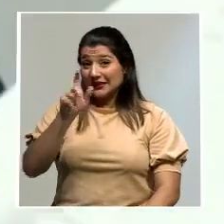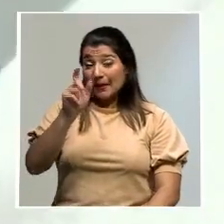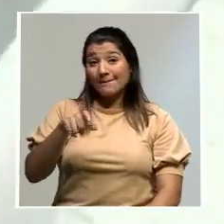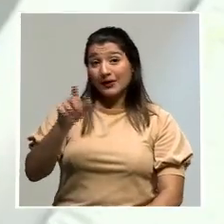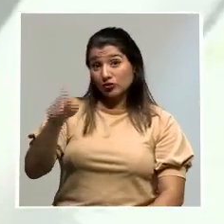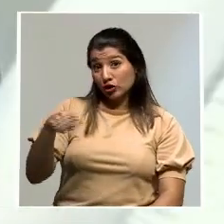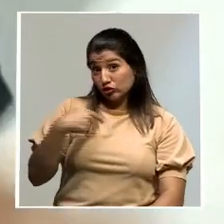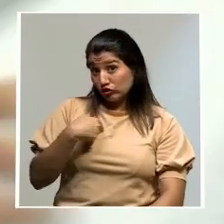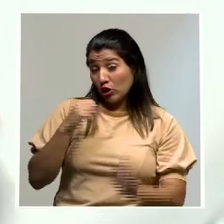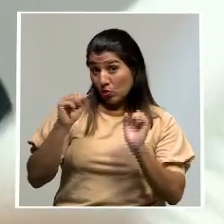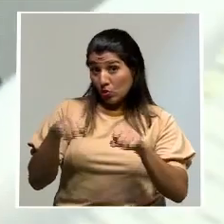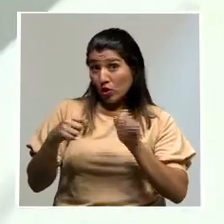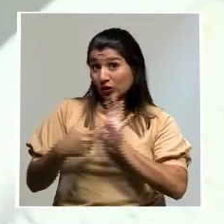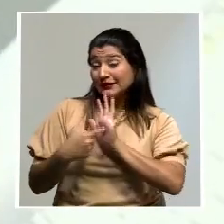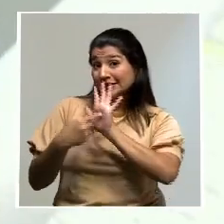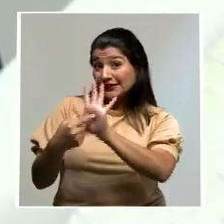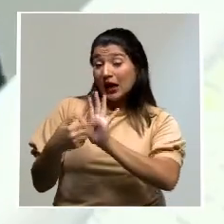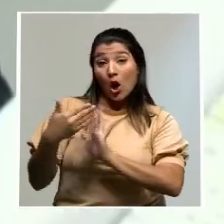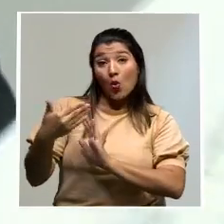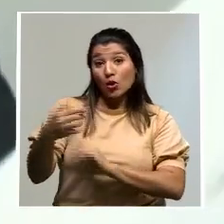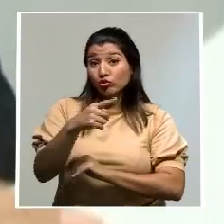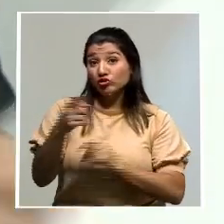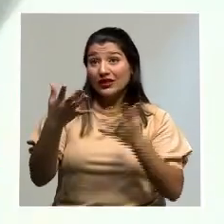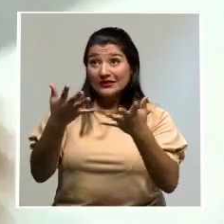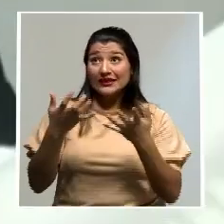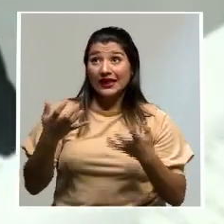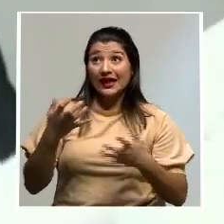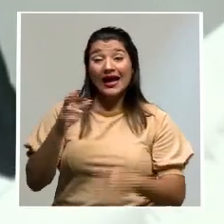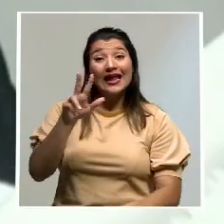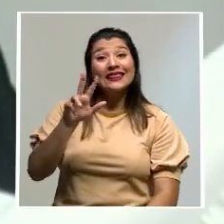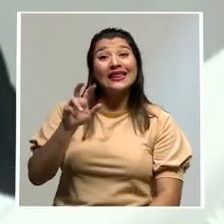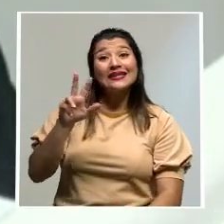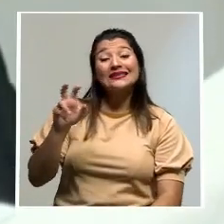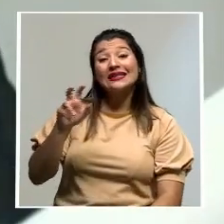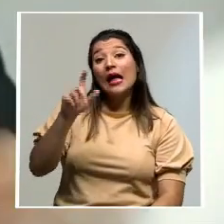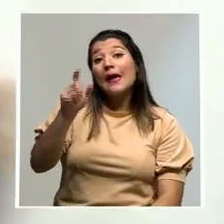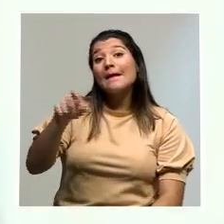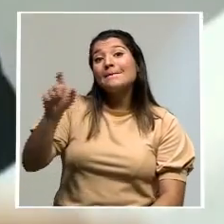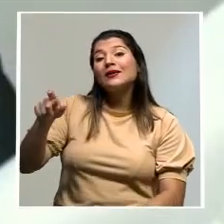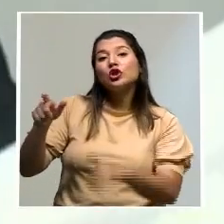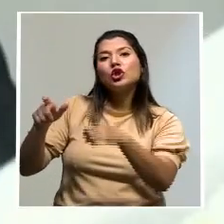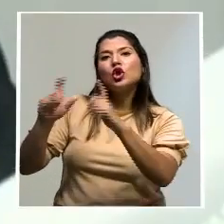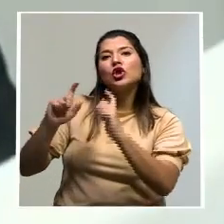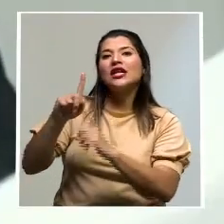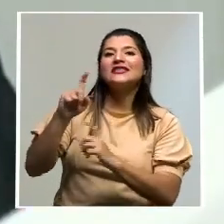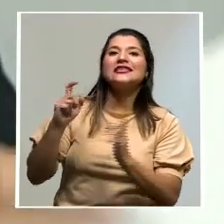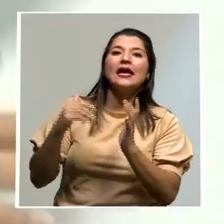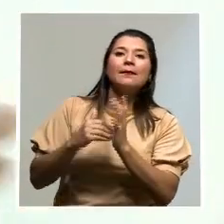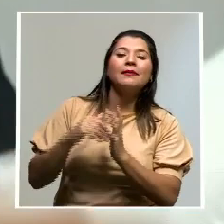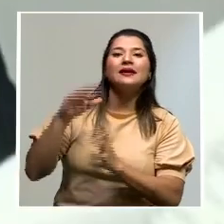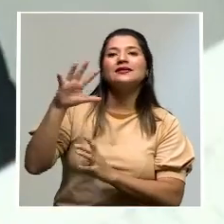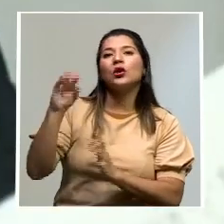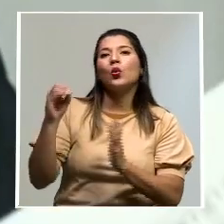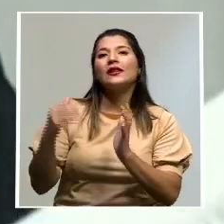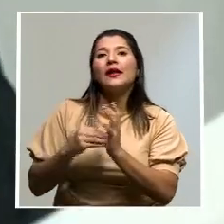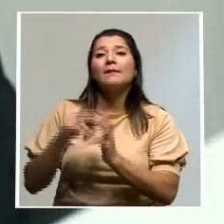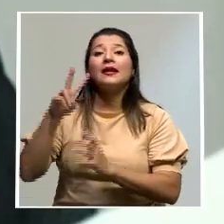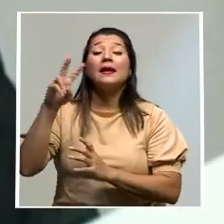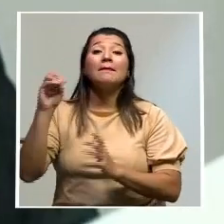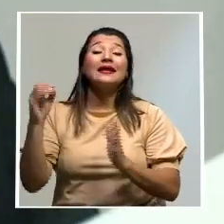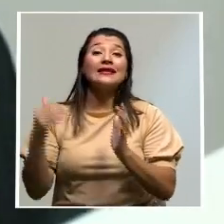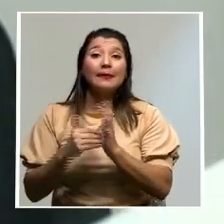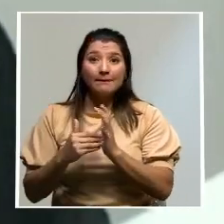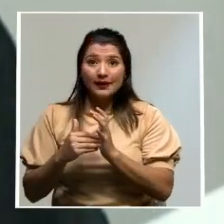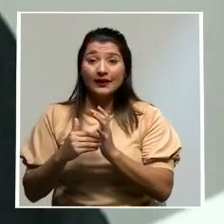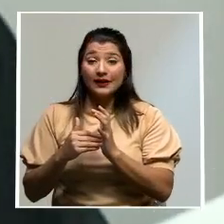se los puedo enseñar personalmente, más de 300 personas que donaron 100.000, 50.000, 20.000